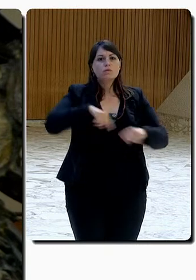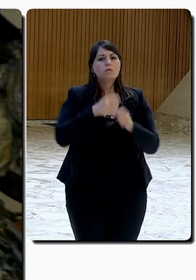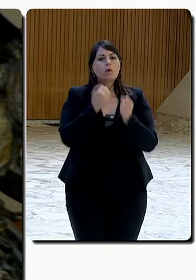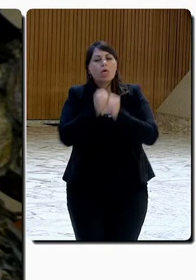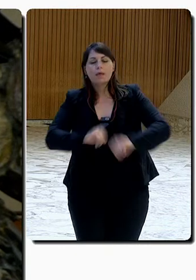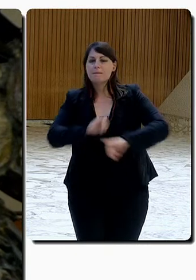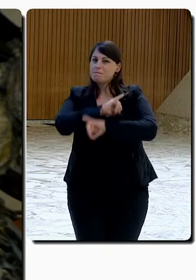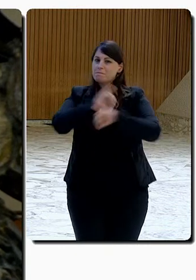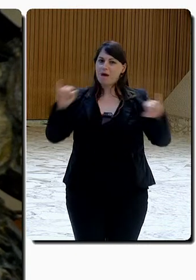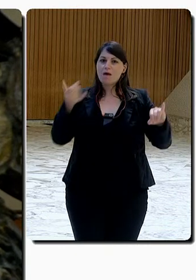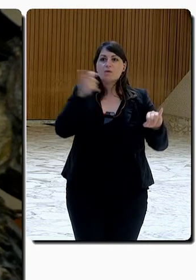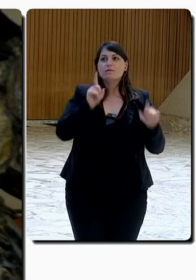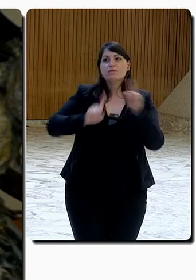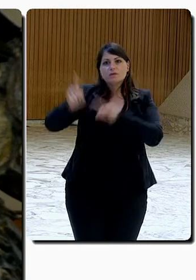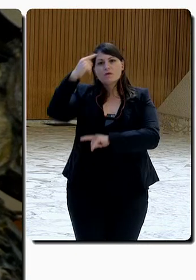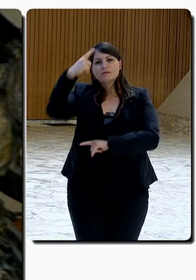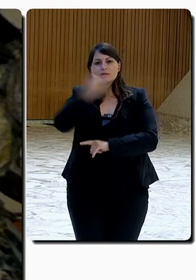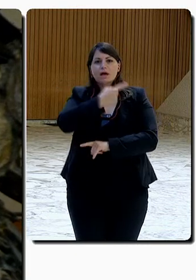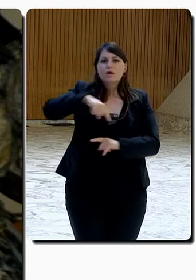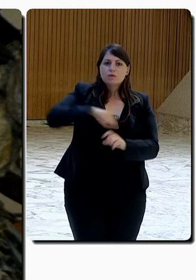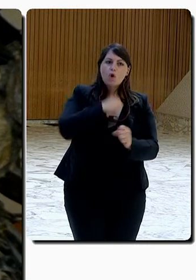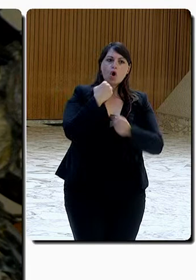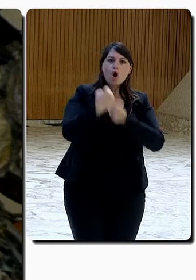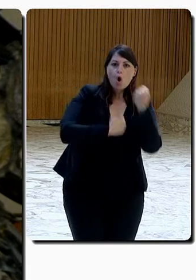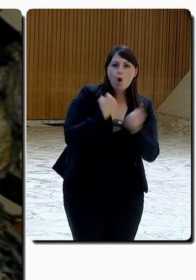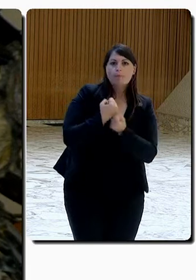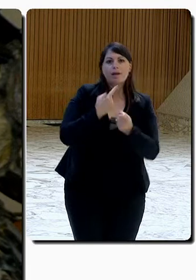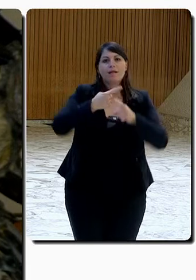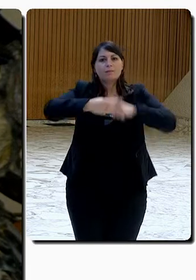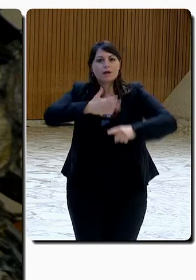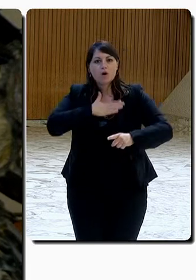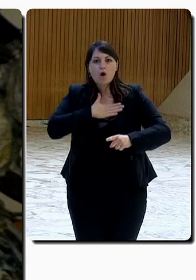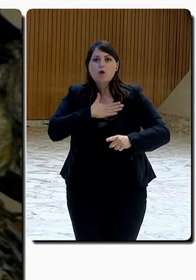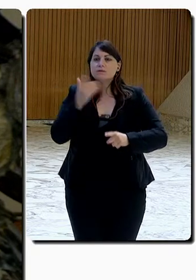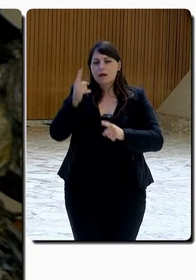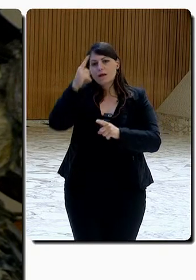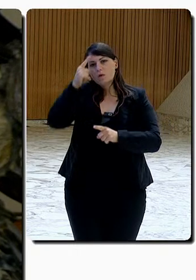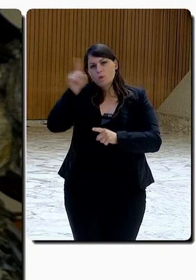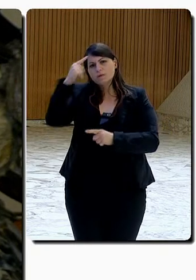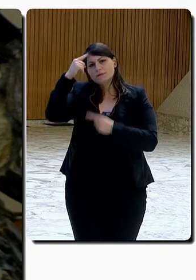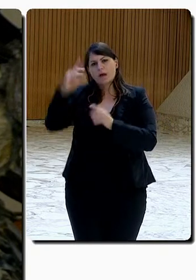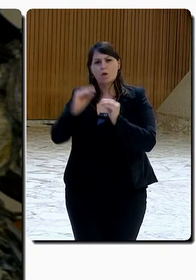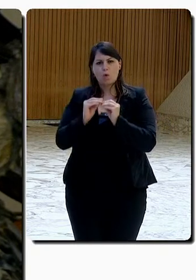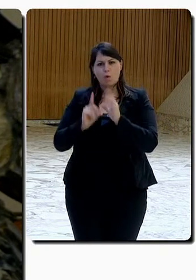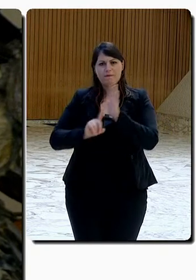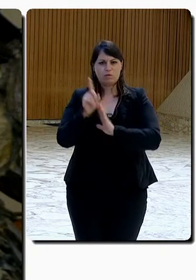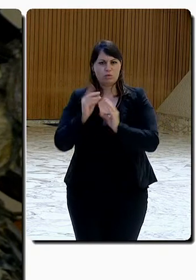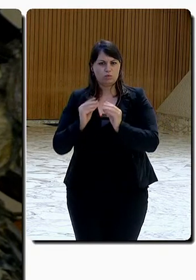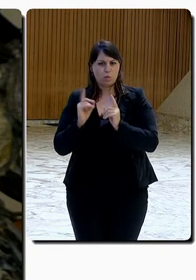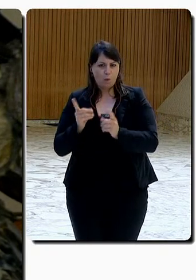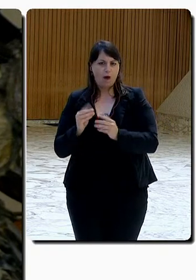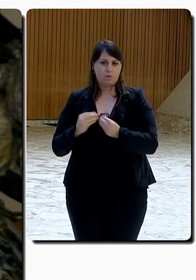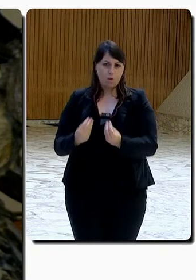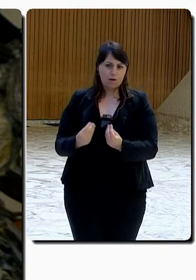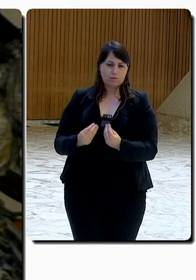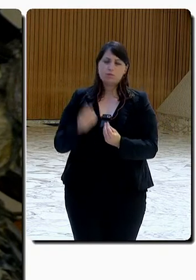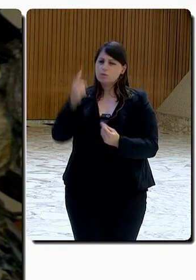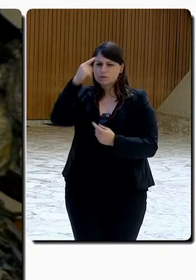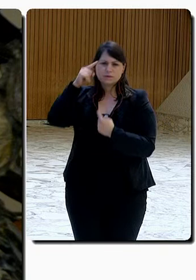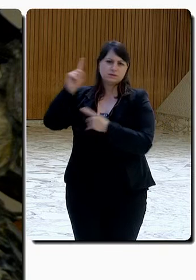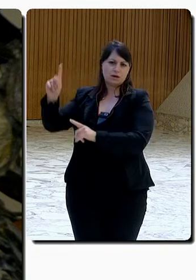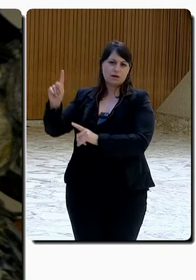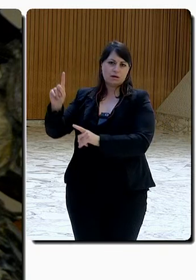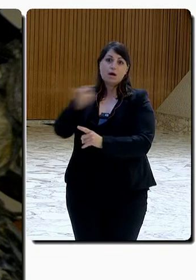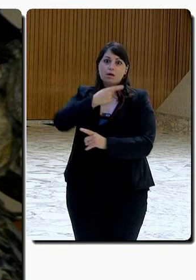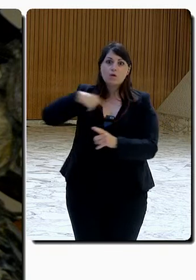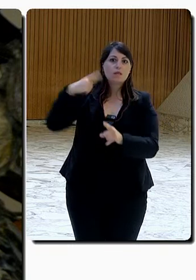seríamos muy injustos con nuestros hijos y nuestros nietos si no les llevamos la buena noticia de que Dios está aquí y